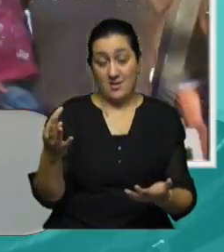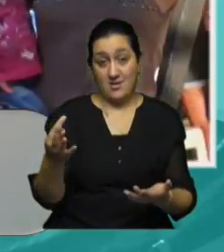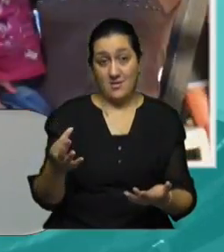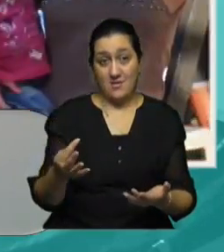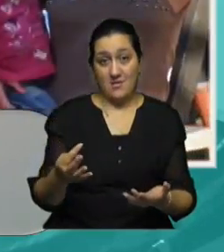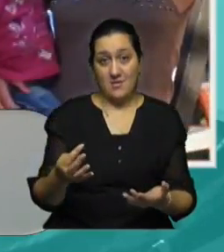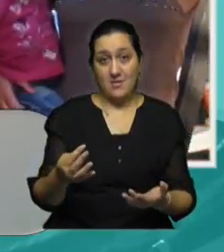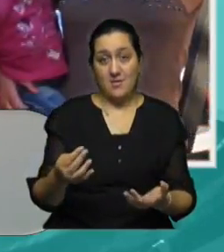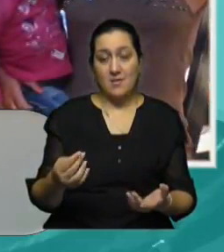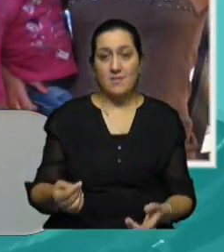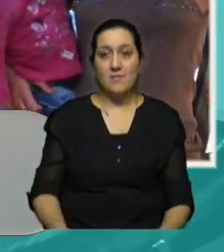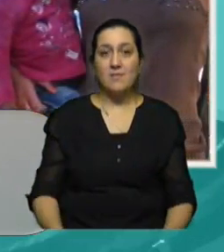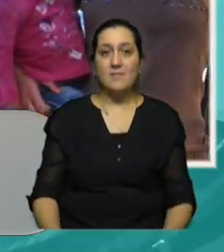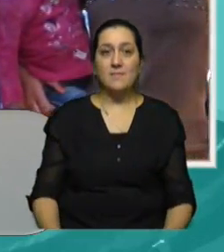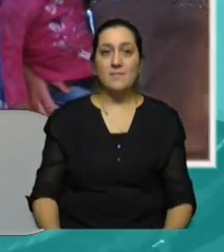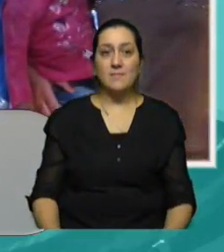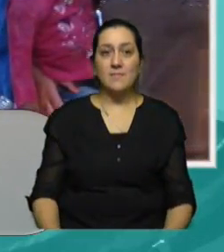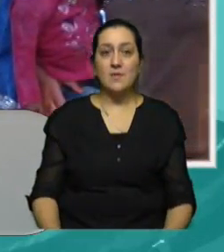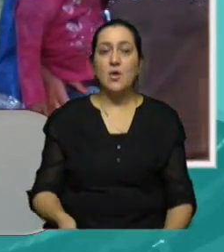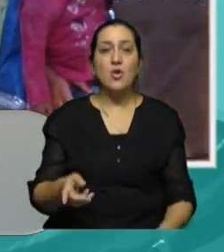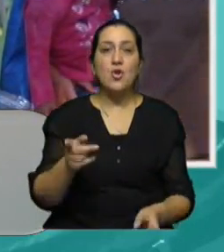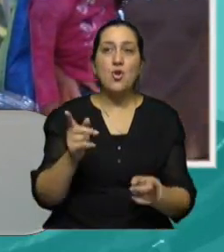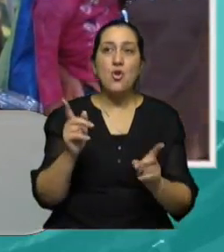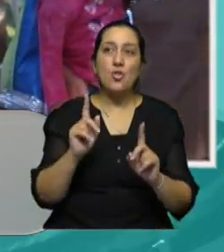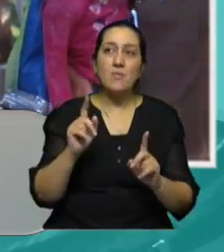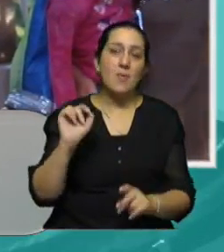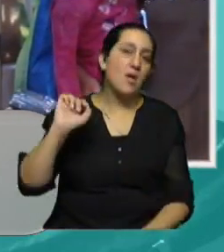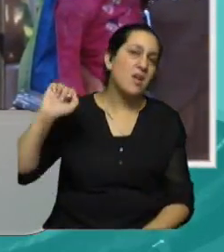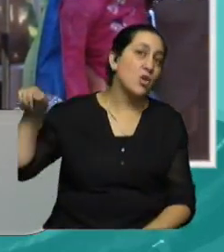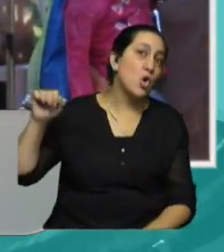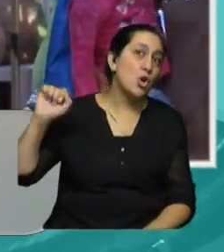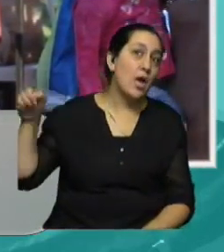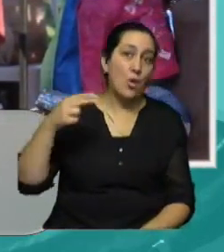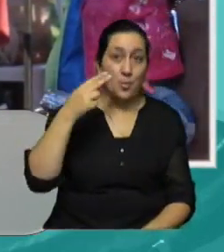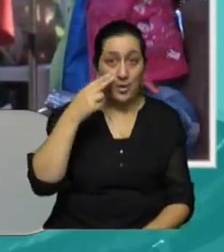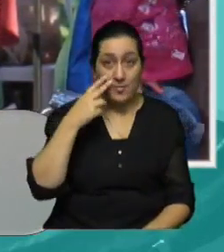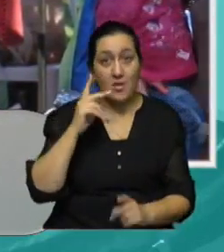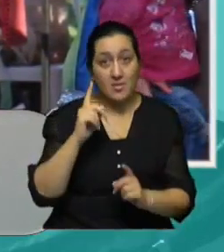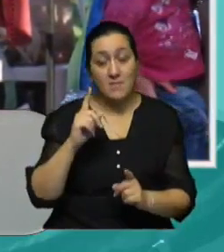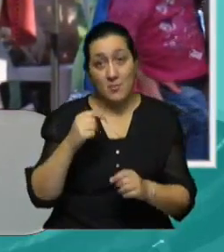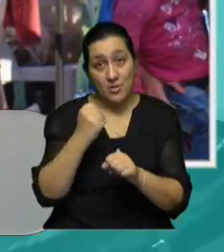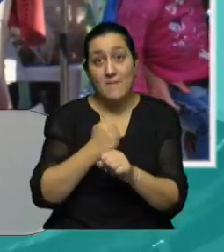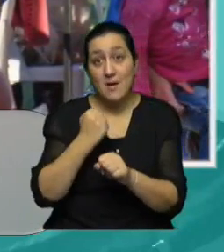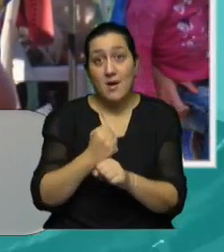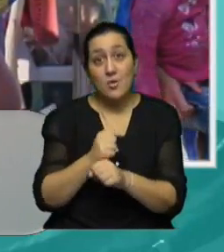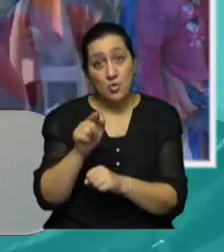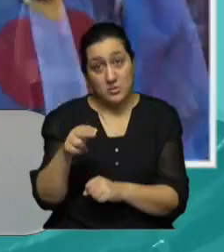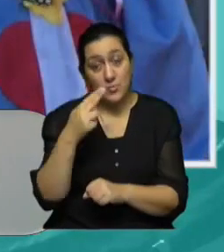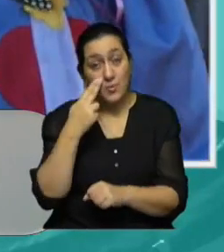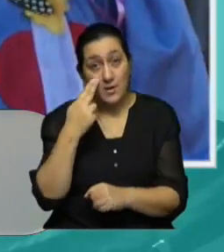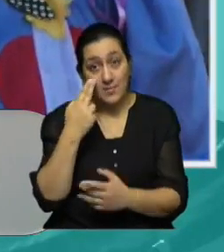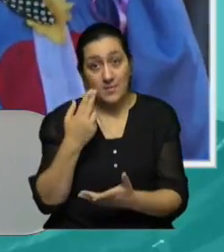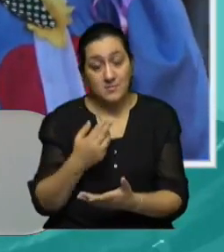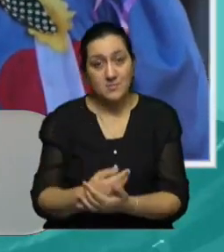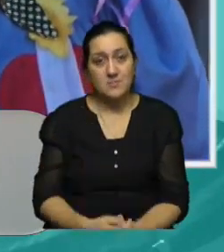Y es muy difícil mirar, no debemos mirar para otro lado en realidad, y no solo se trabajan cosas vinculadas al artístico, sino a quiénes